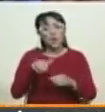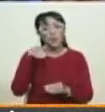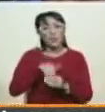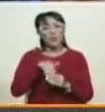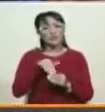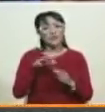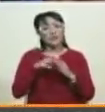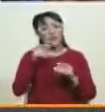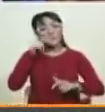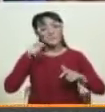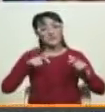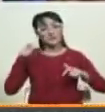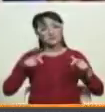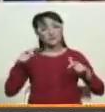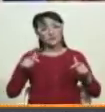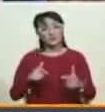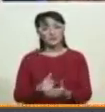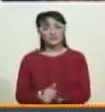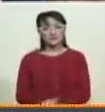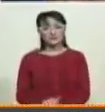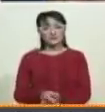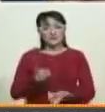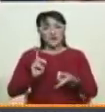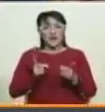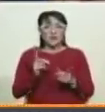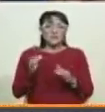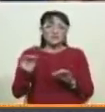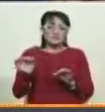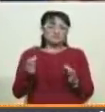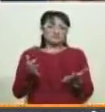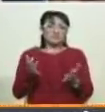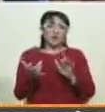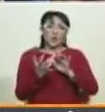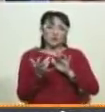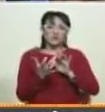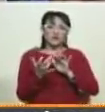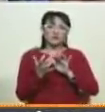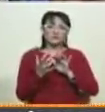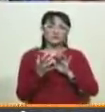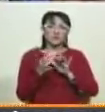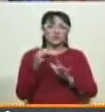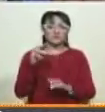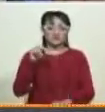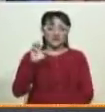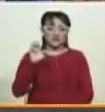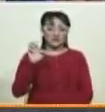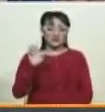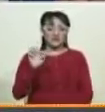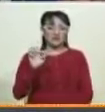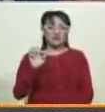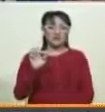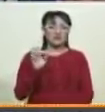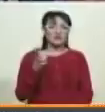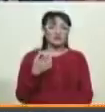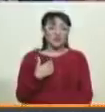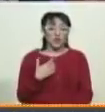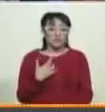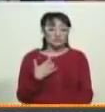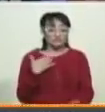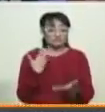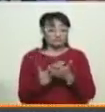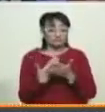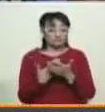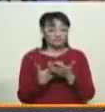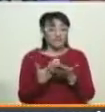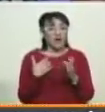sus seguidores. Han habido algunos casos aislados porque estamos en contacto permanente con el Consejo Nacional Electoral y yo personalmente tuve algunos